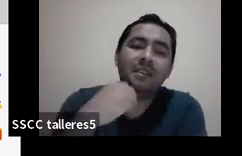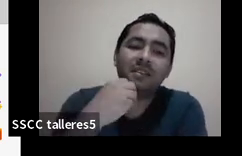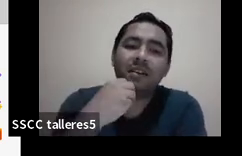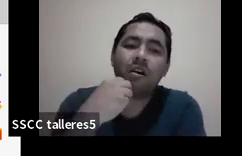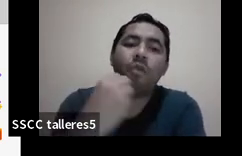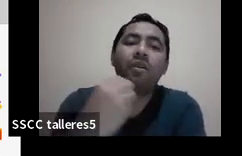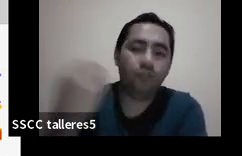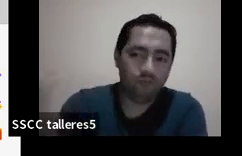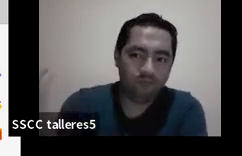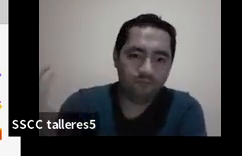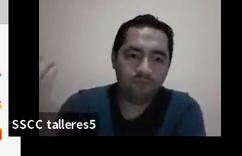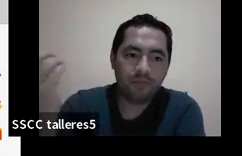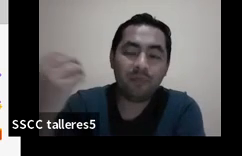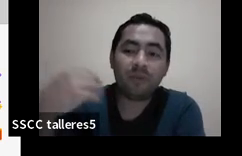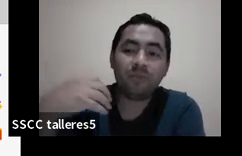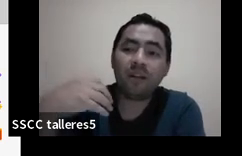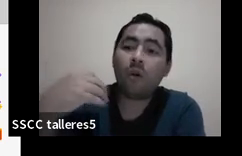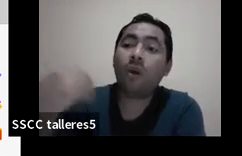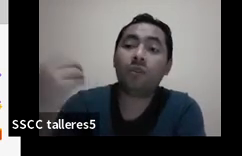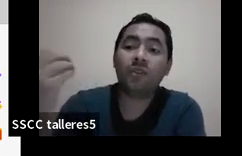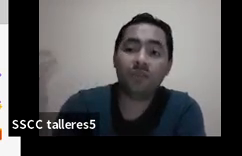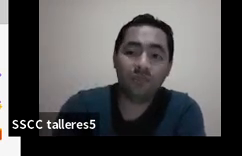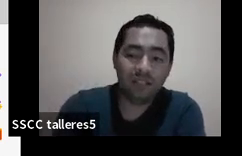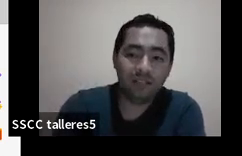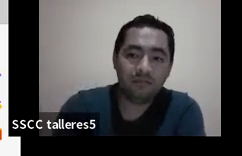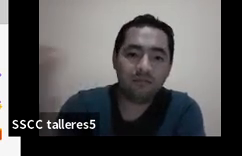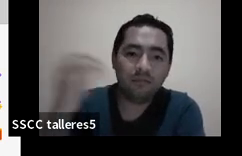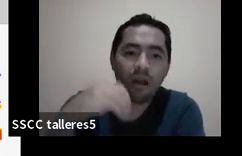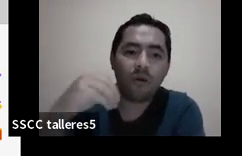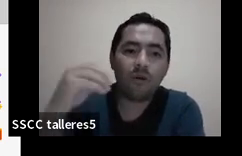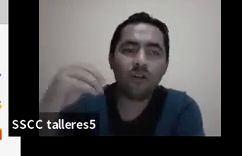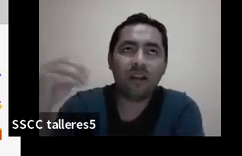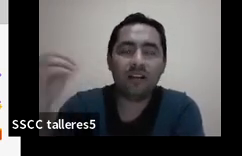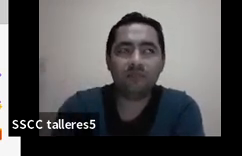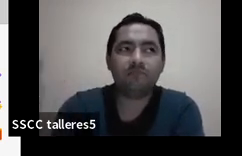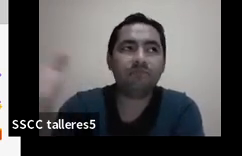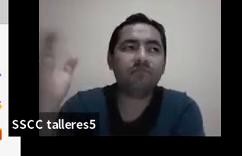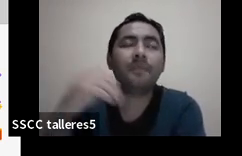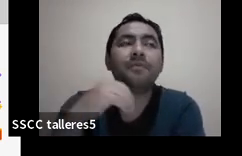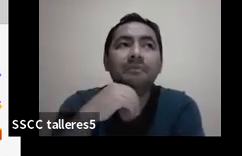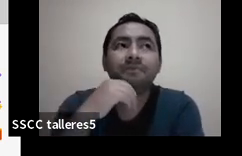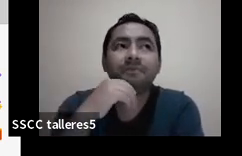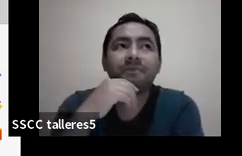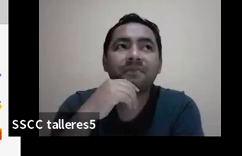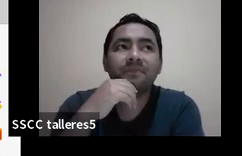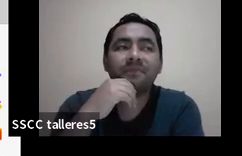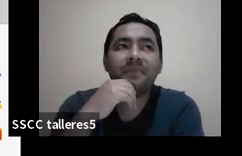inglés se dice how old are you para preguntar cuántos años tienes. How old are you? ¿Ya?